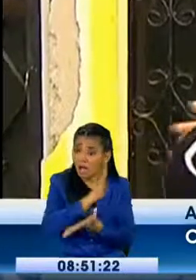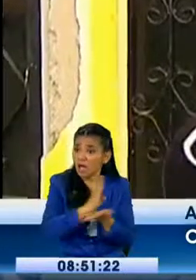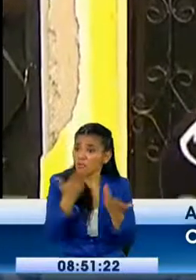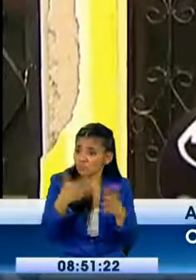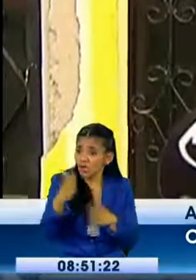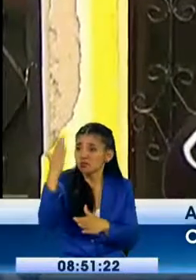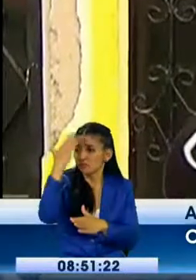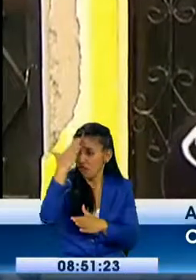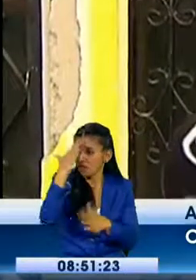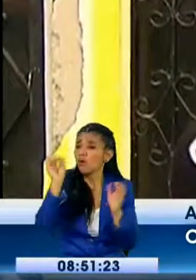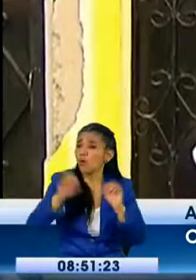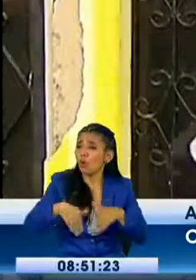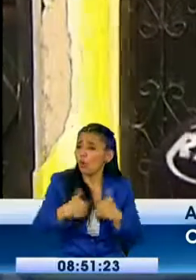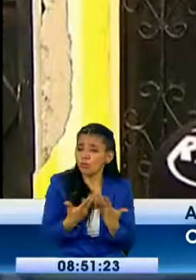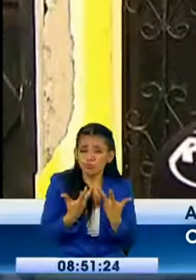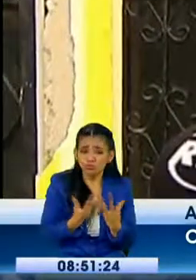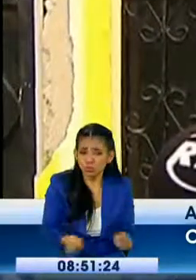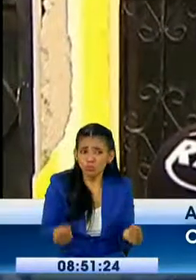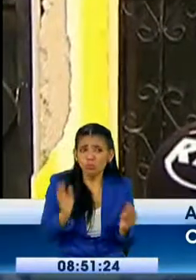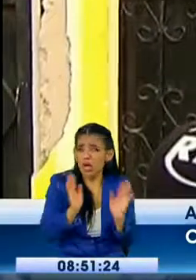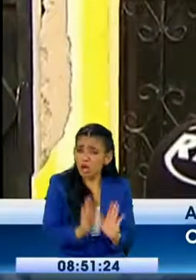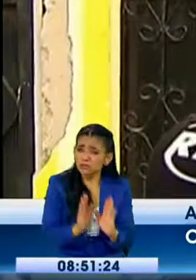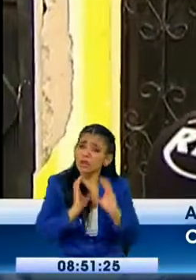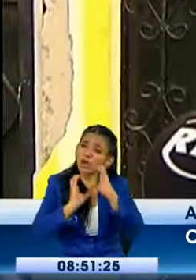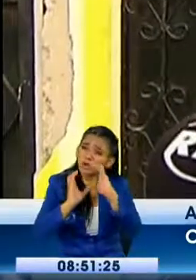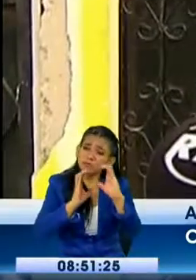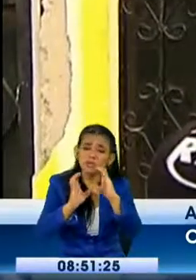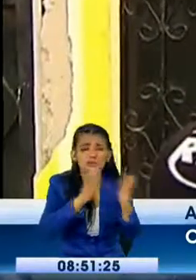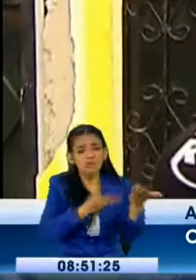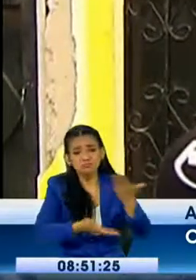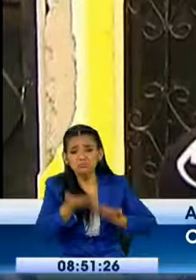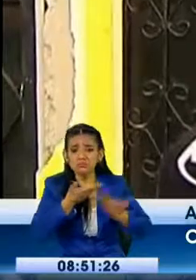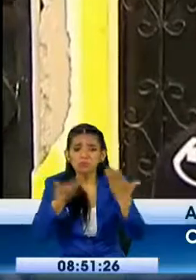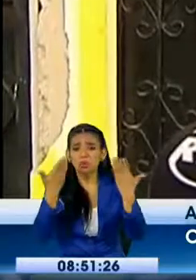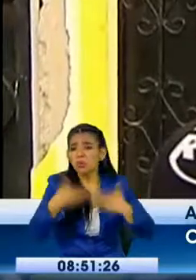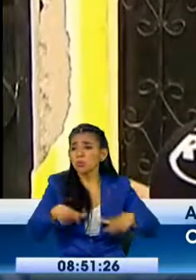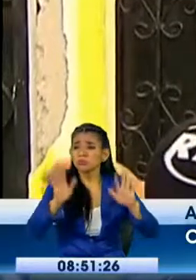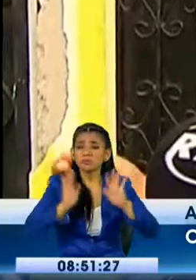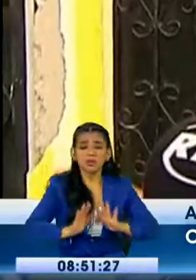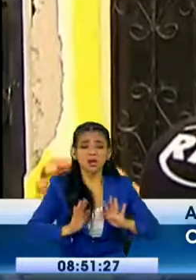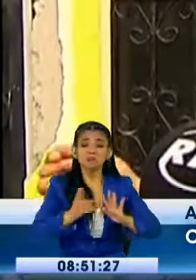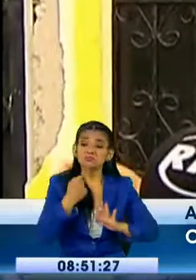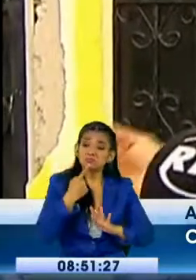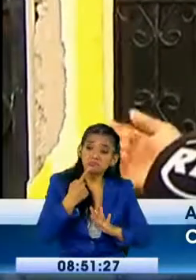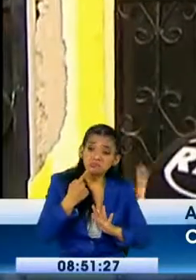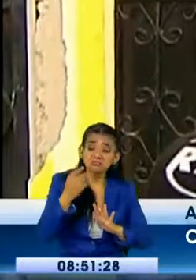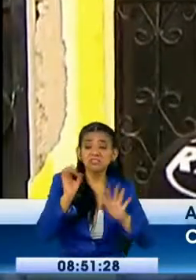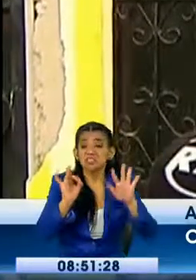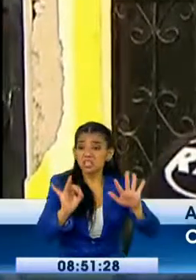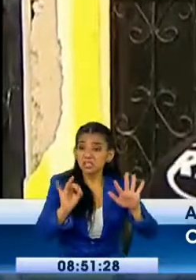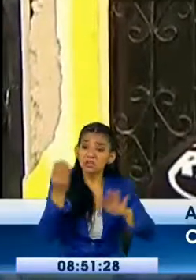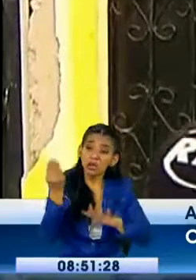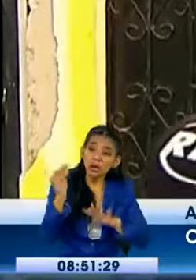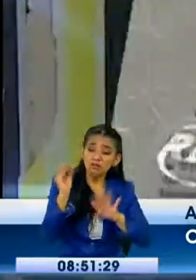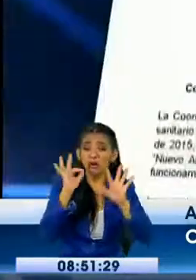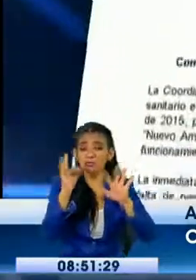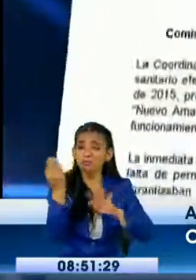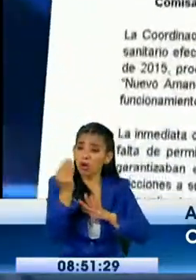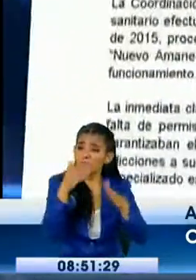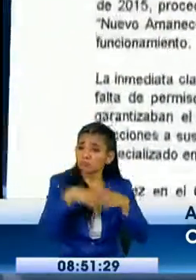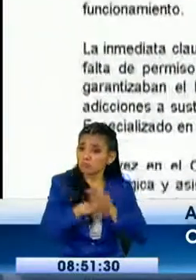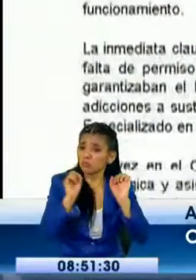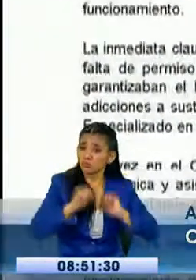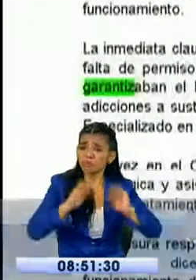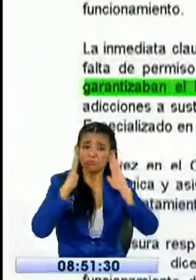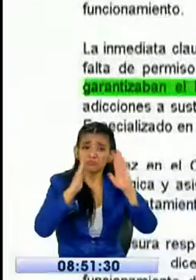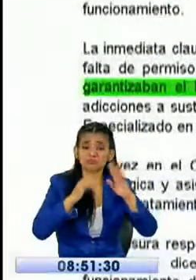nosotros, y esto nació así. Nosotros conversamos, cuando de un rato a otro ya vimos que teníamos 7, 8 muchachos. Según el